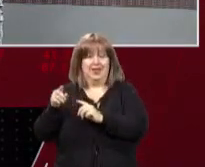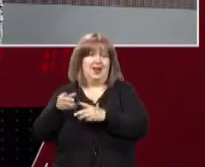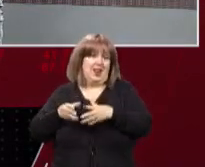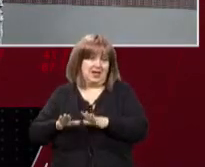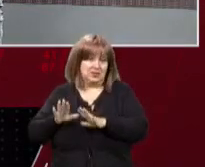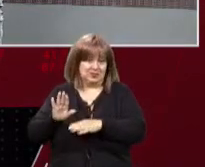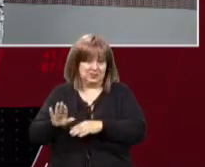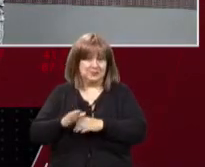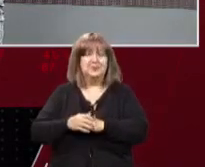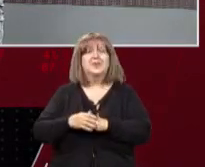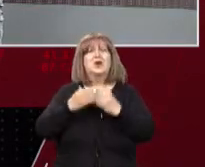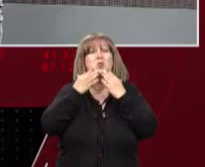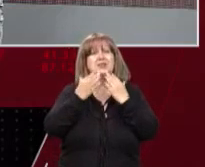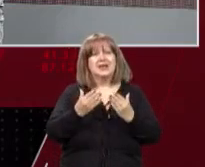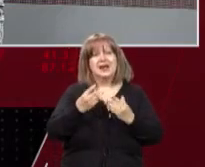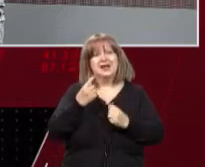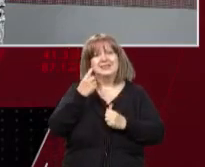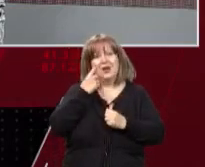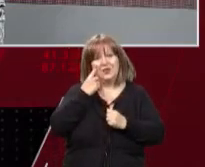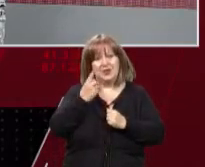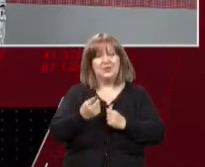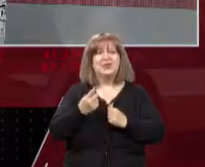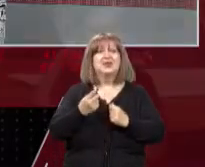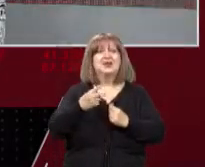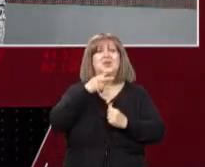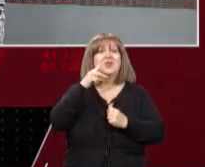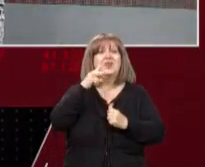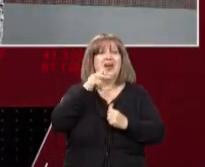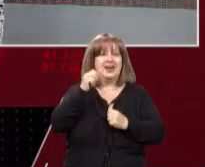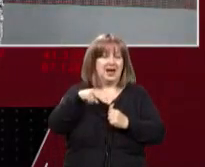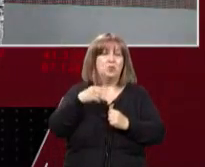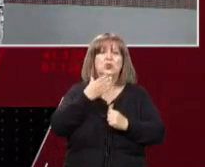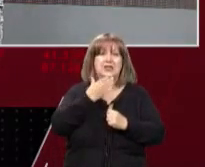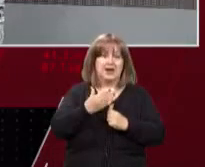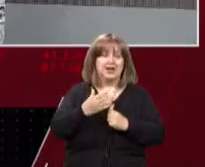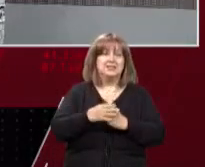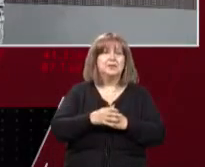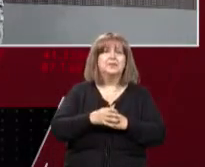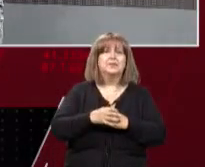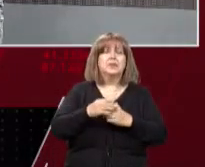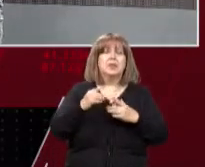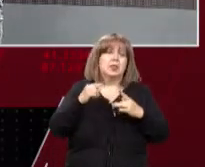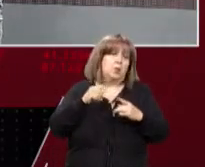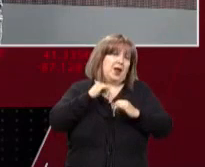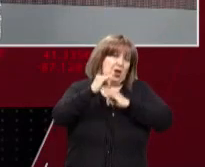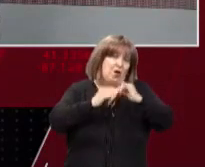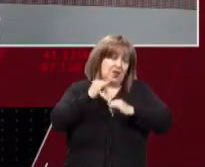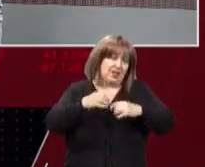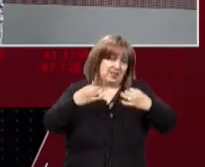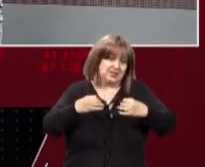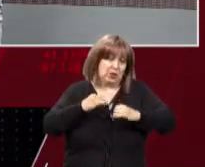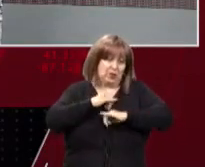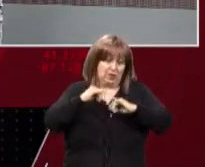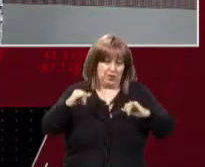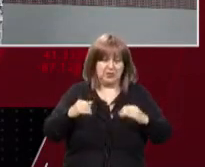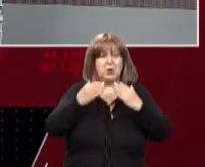supuesto. Viviana, muchísimas gracias por este contacto. Gracias por también compartirlo. Y bueno, y mientras vayan surgiendo las novedades, seguramente iremos comunicándolo.